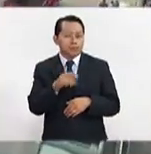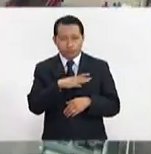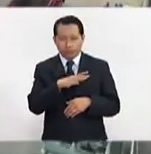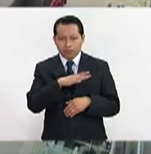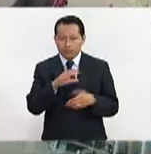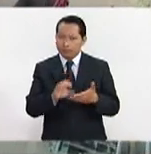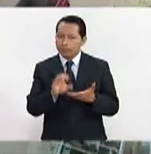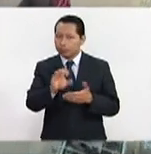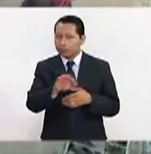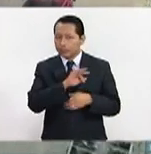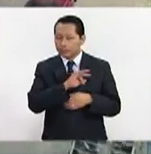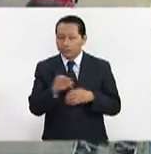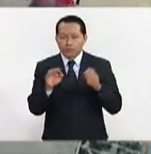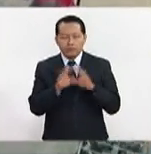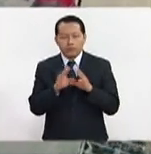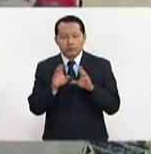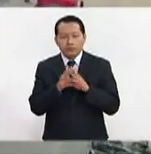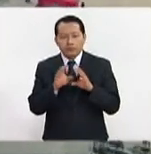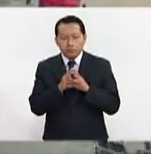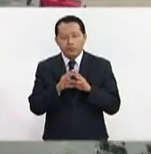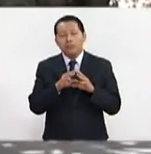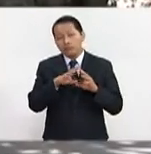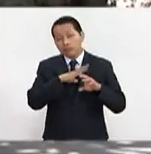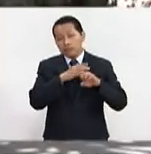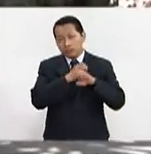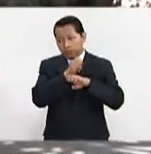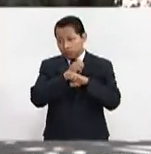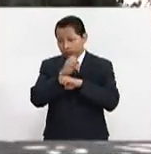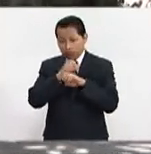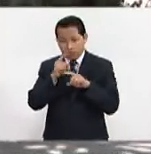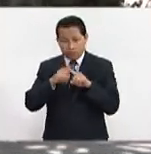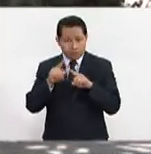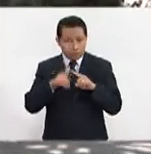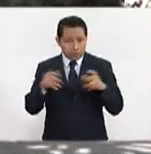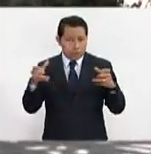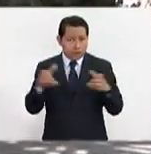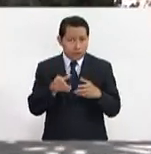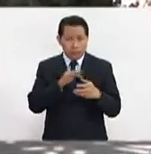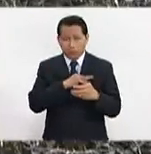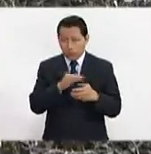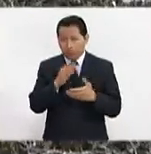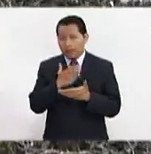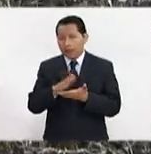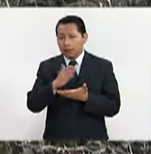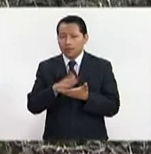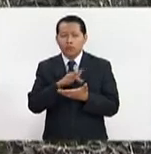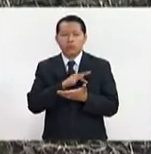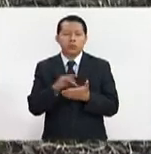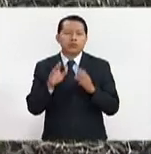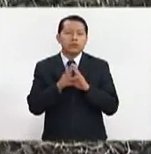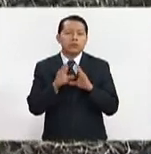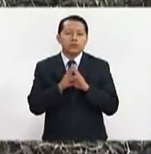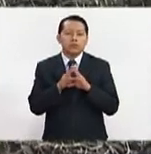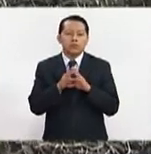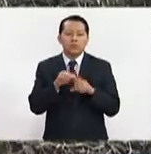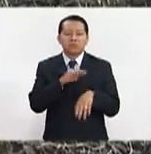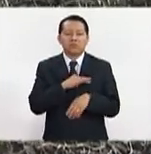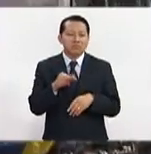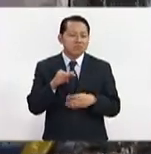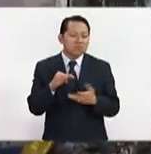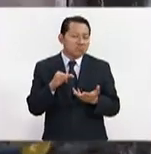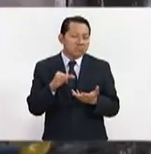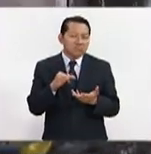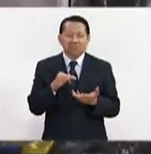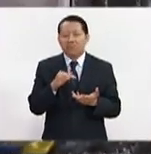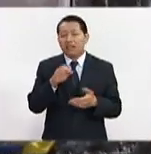que aporten los estados para que puedan obtener créditos donde prácticamente no tengan que desenvolver un solo peso de